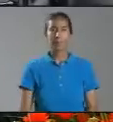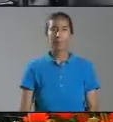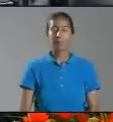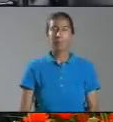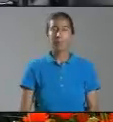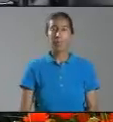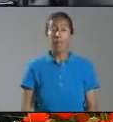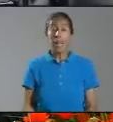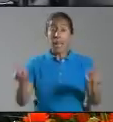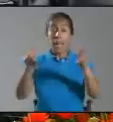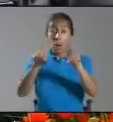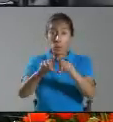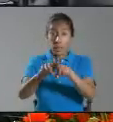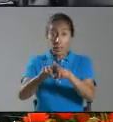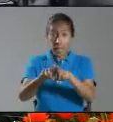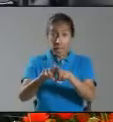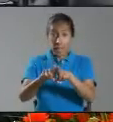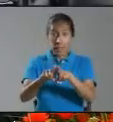La unidad